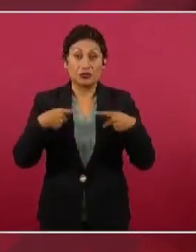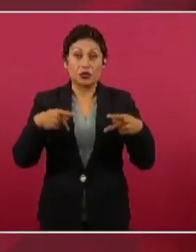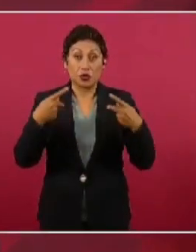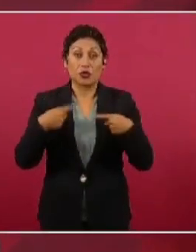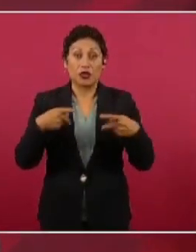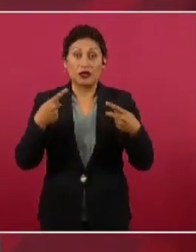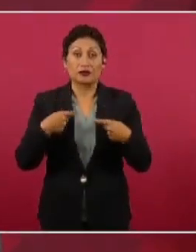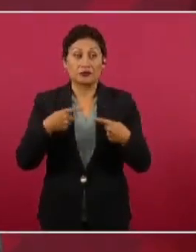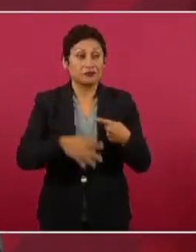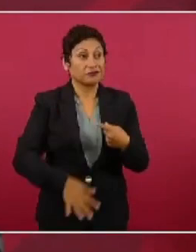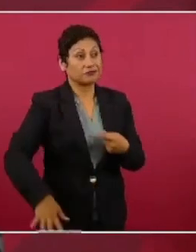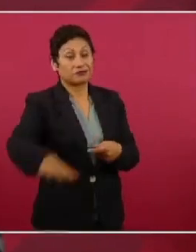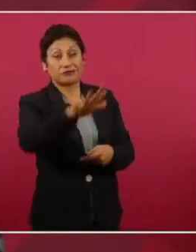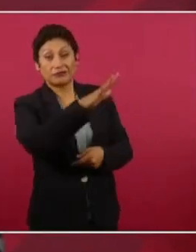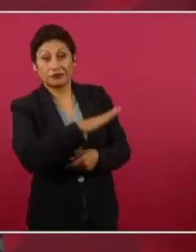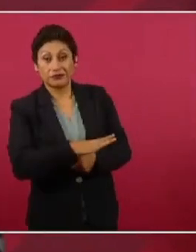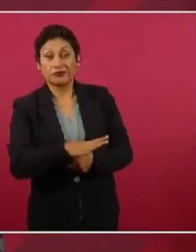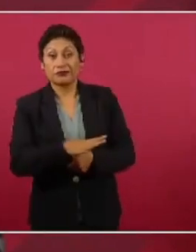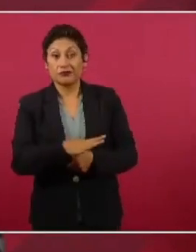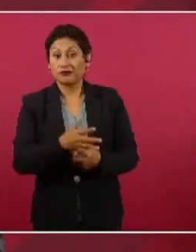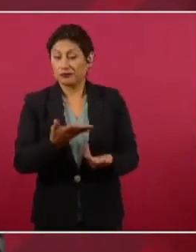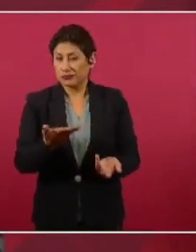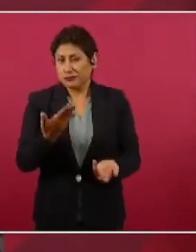muy bien,